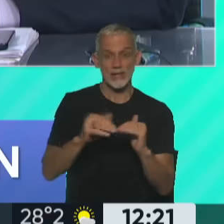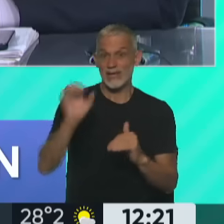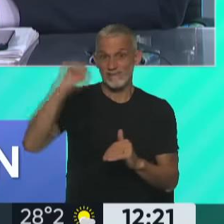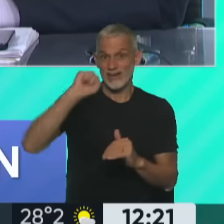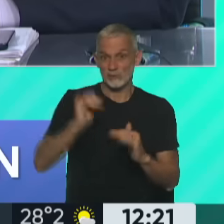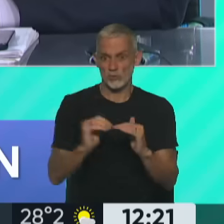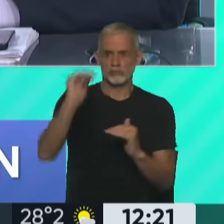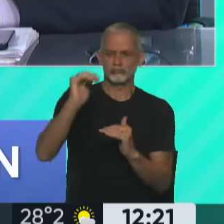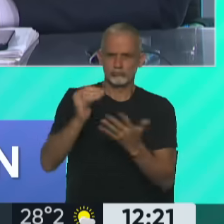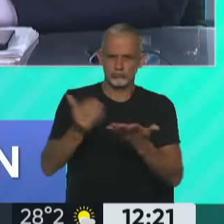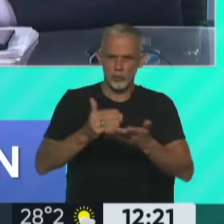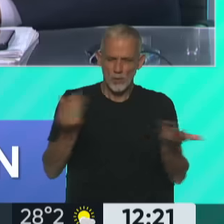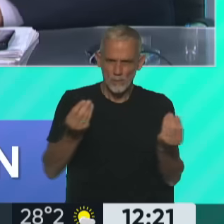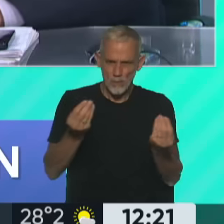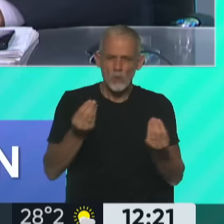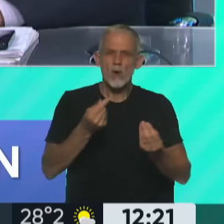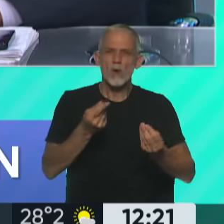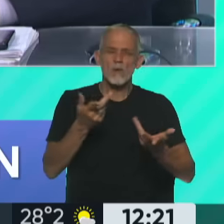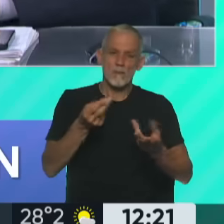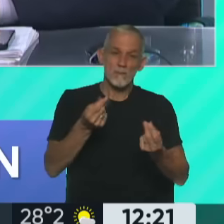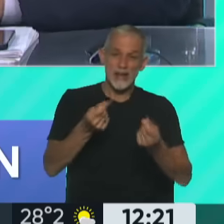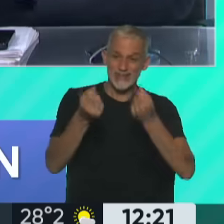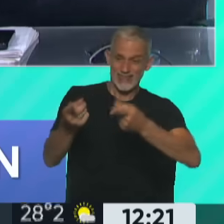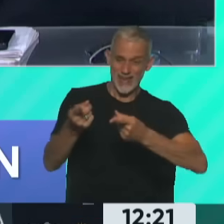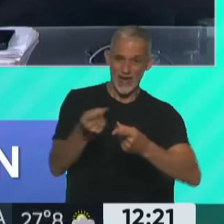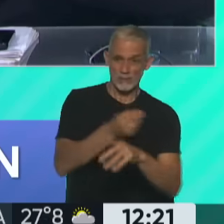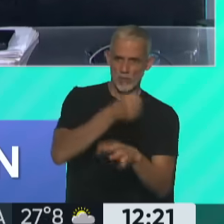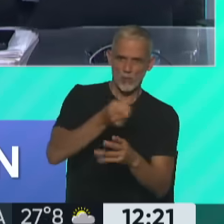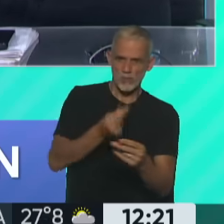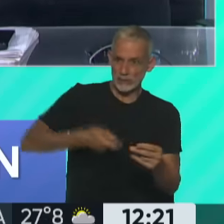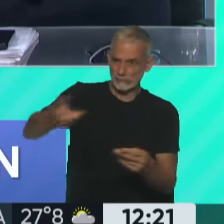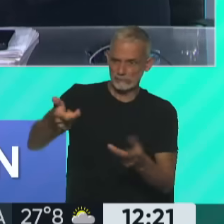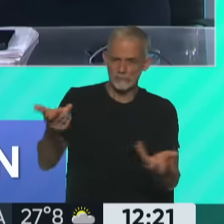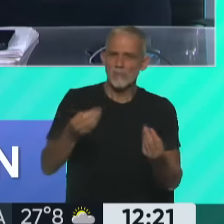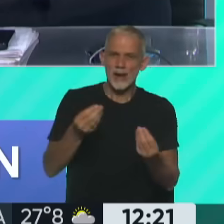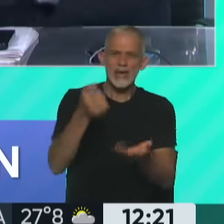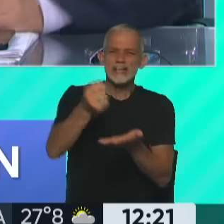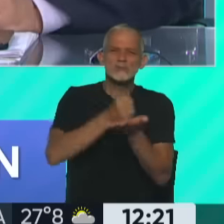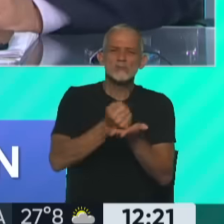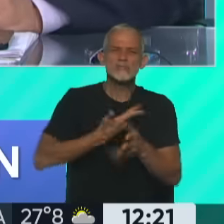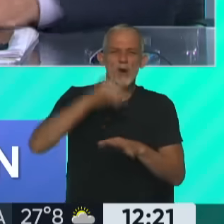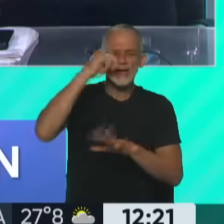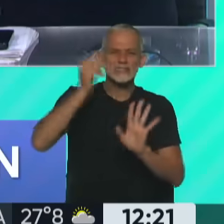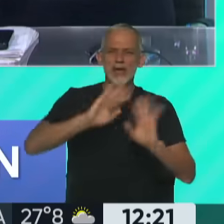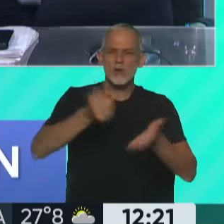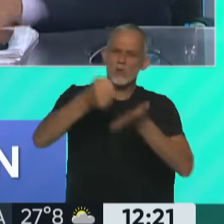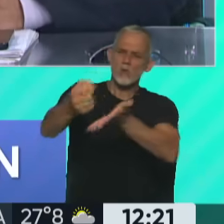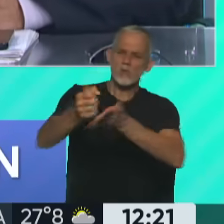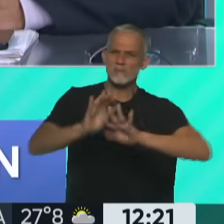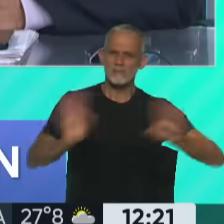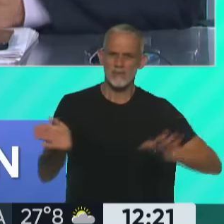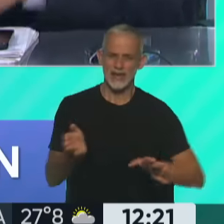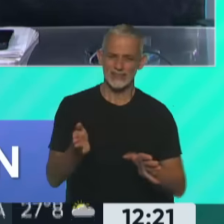inflacionario con transferencia de ingresos hacia esos sectores, para poder sacarse de encima del Estado, como suele